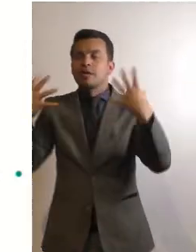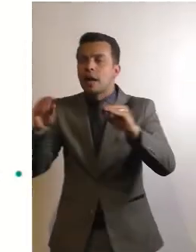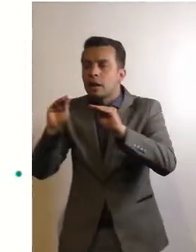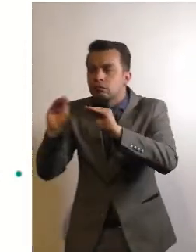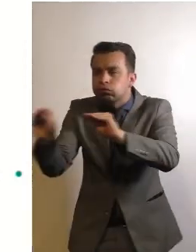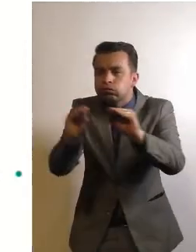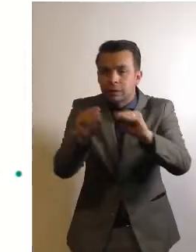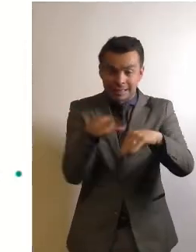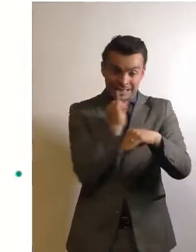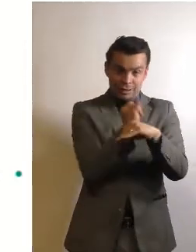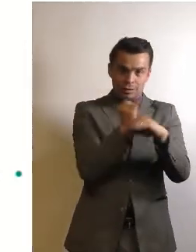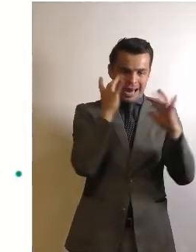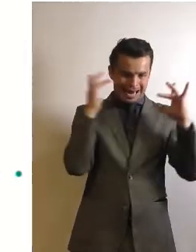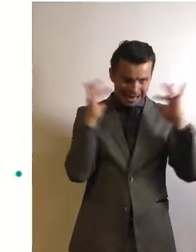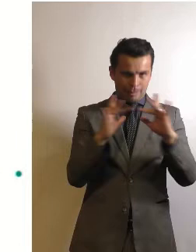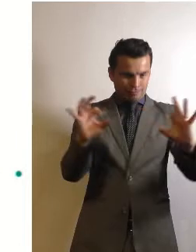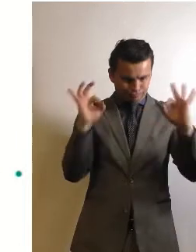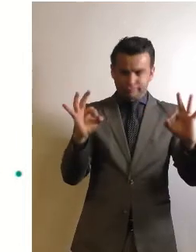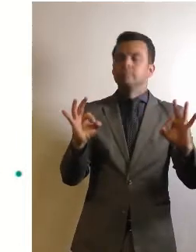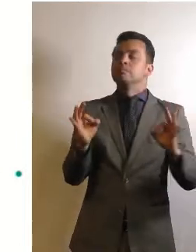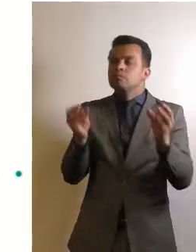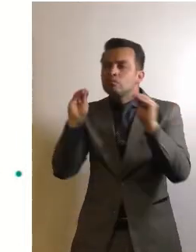la institución.